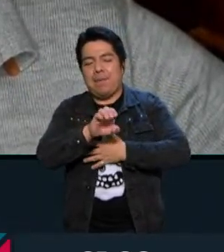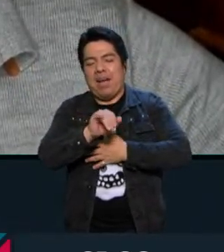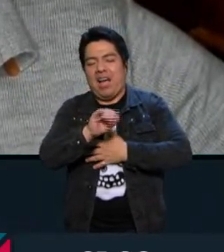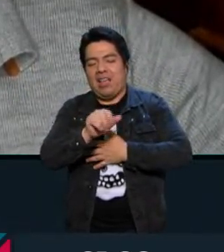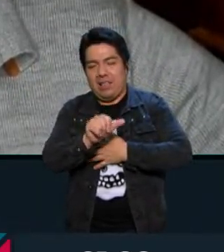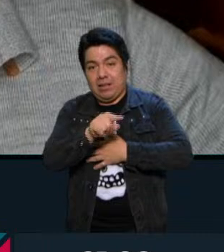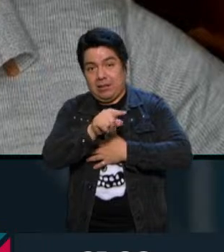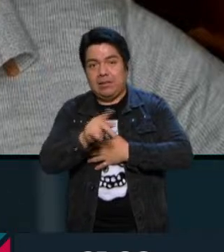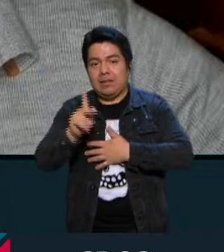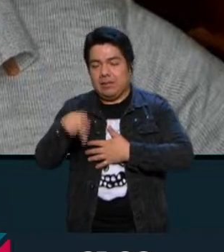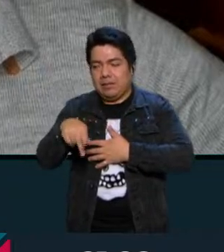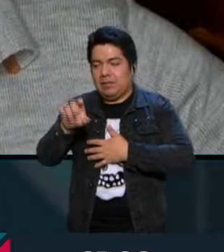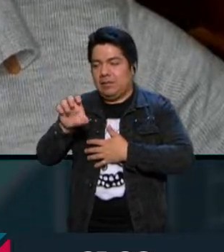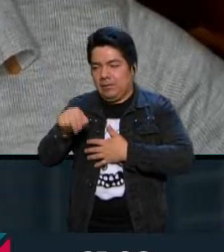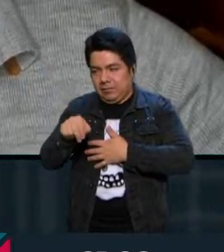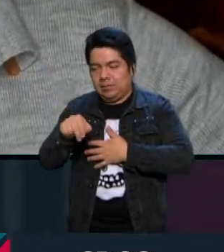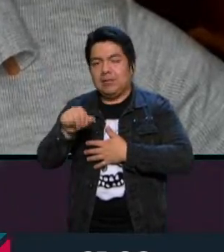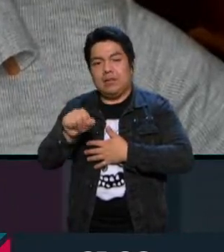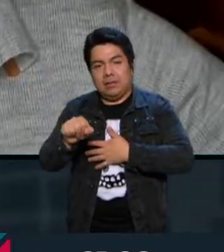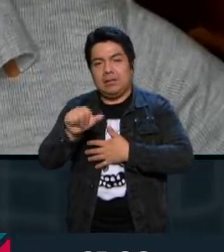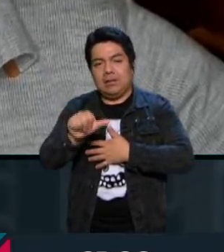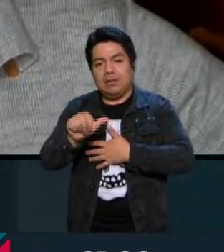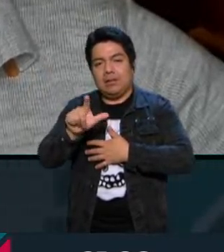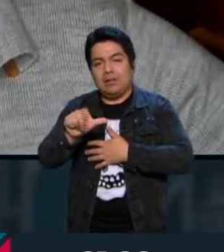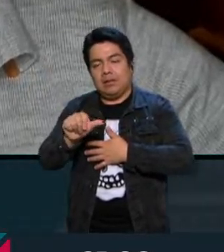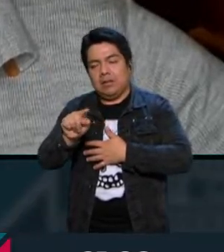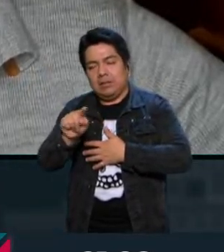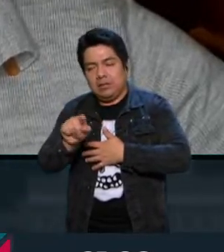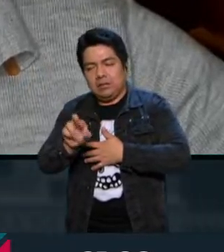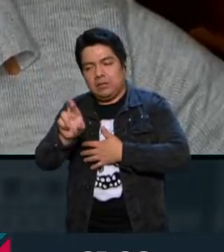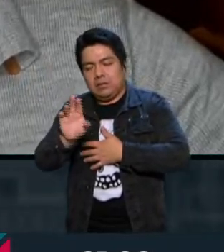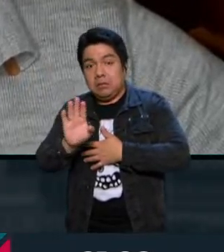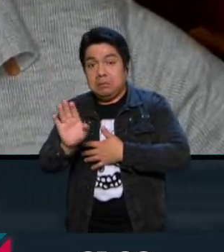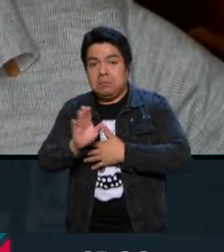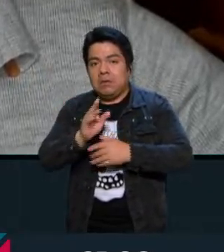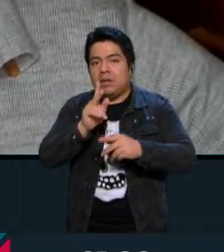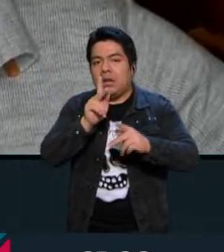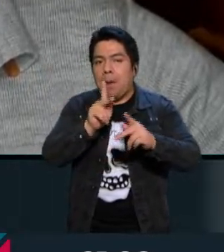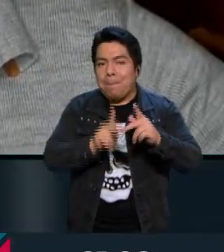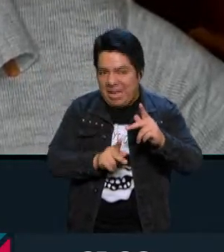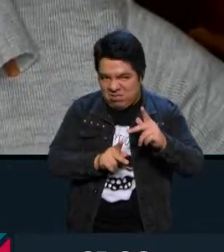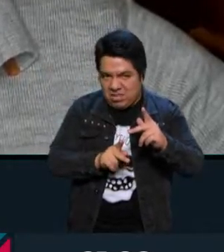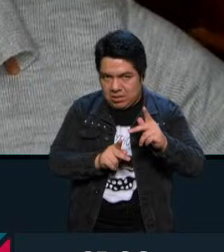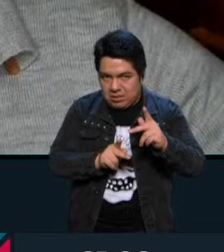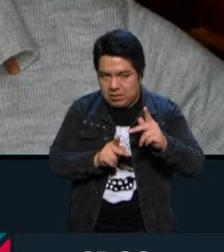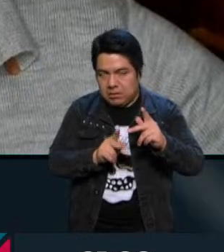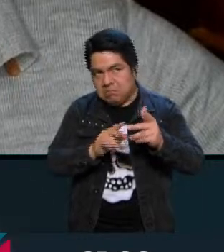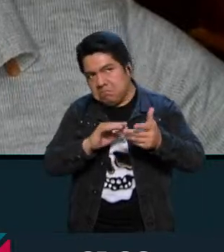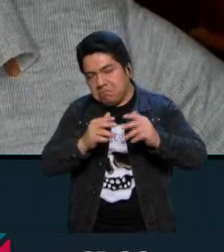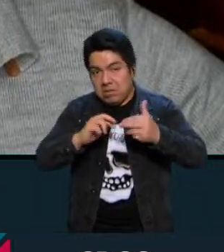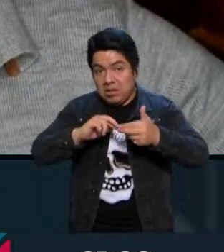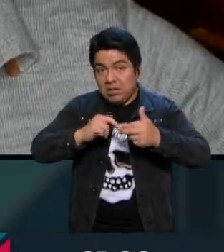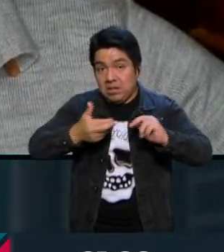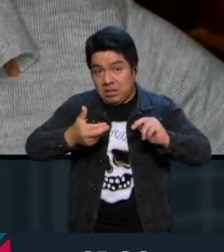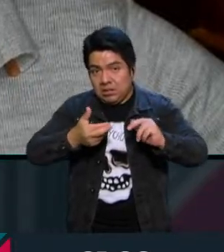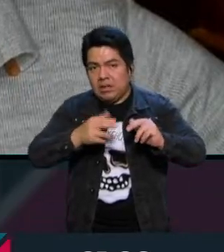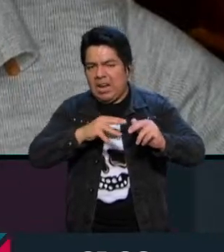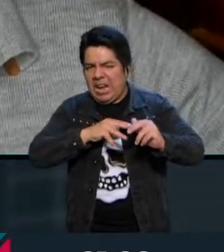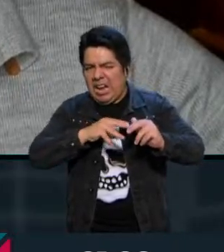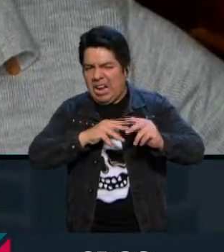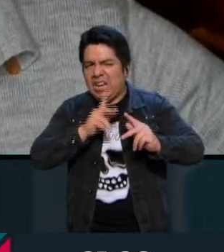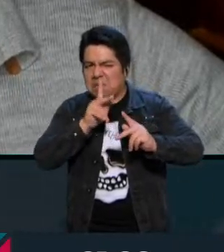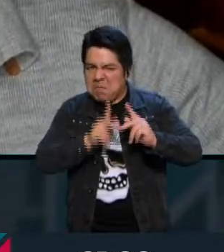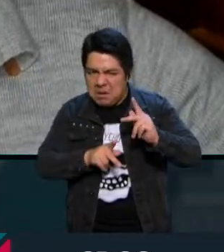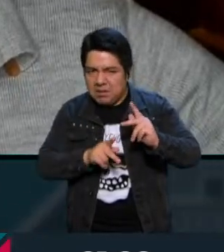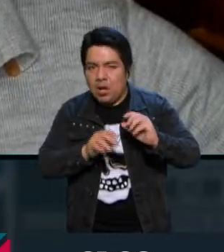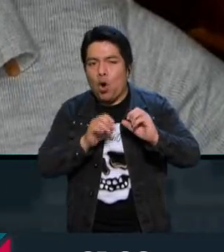con el embajador Ken Salazar, porque, al menos en lo que yo sé, la pausa en las relaciones diplomáticas existe o